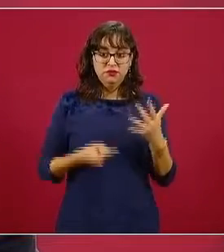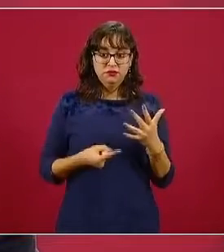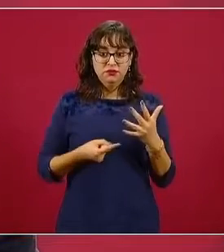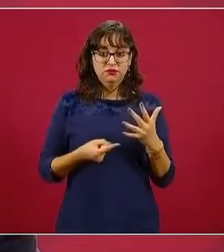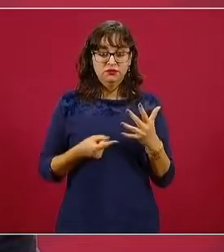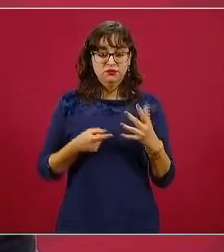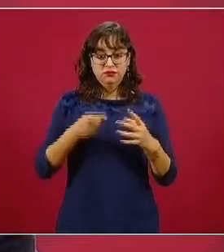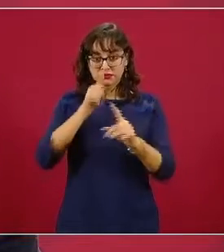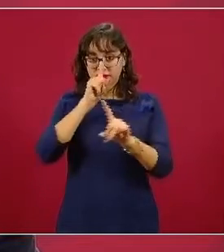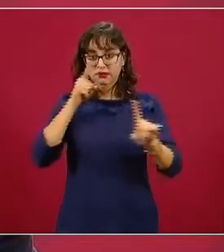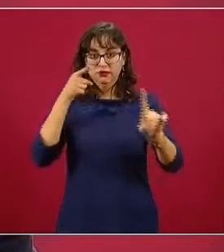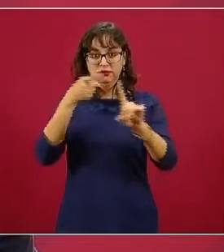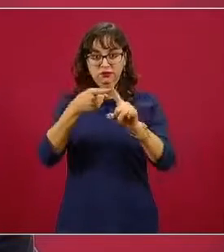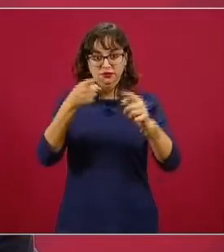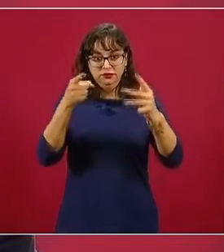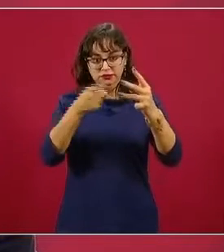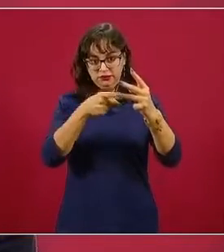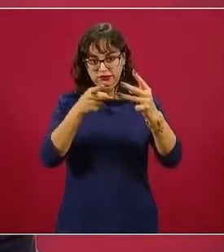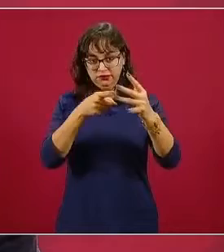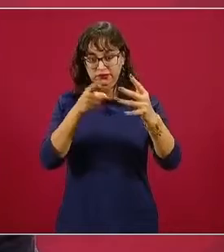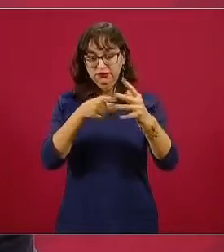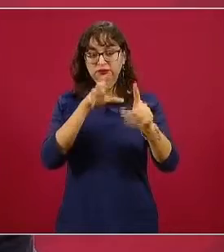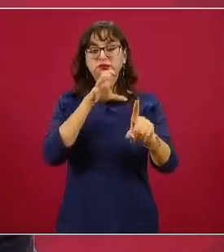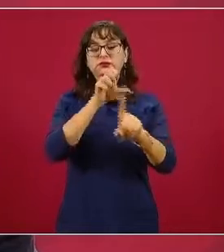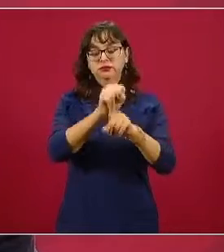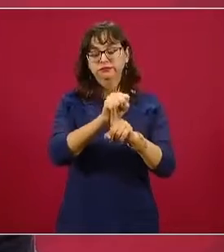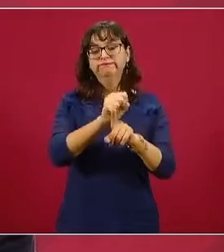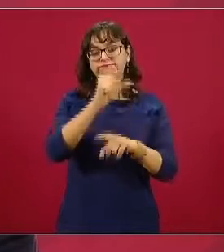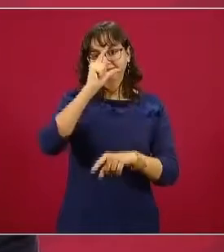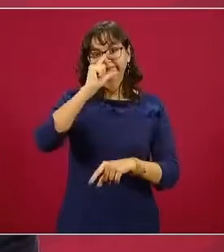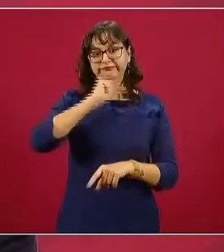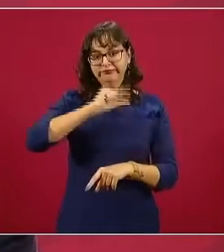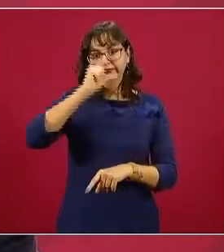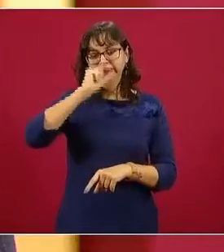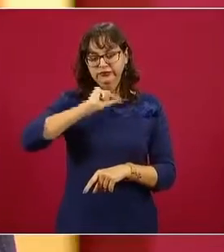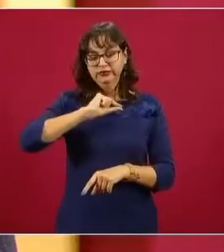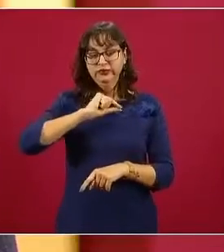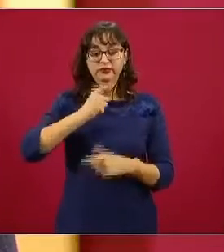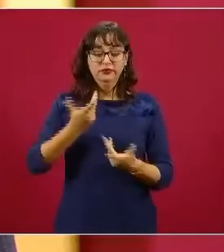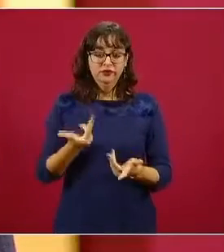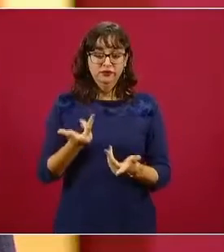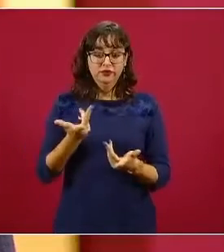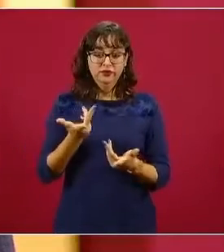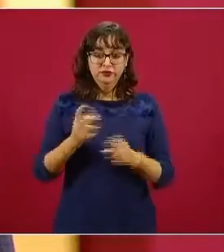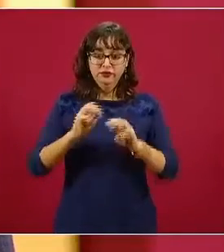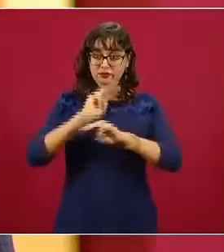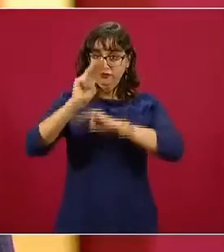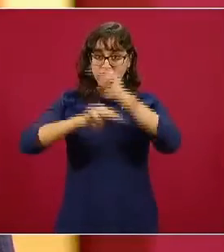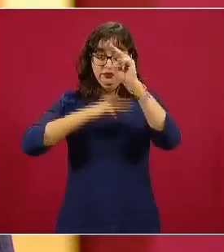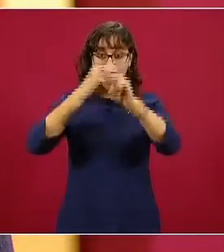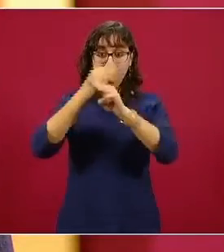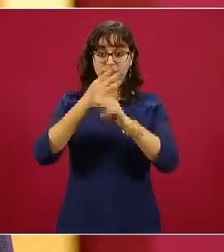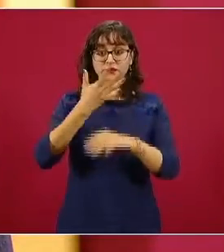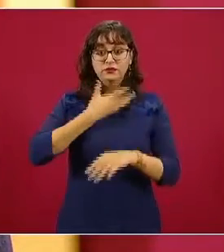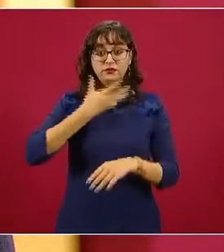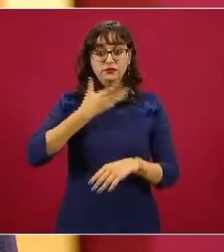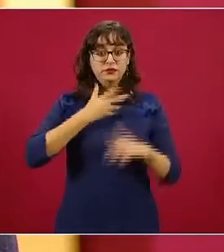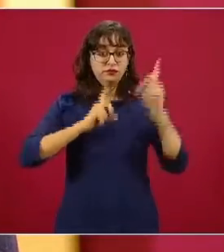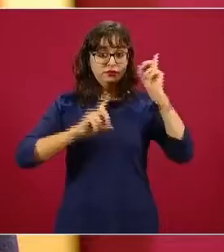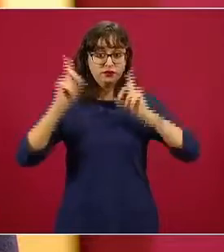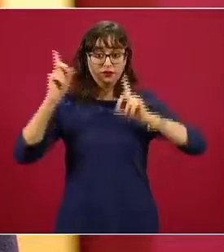involucran este objetivo y varios otros pudieran estar afectados. Una de las inquietudes que el mundo entero